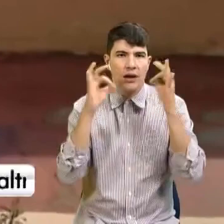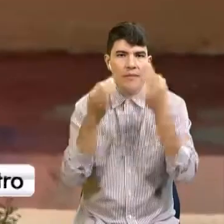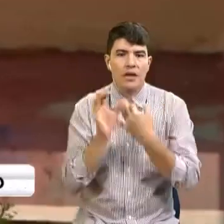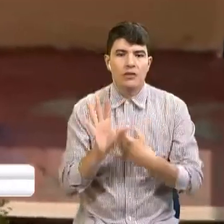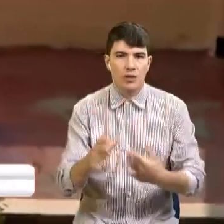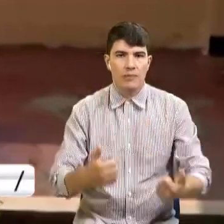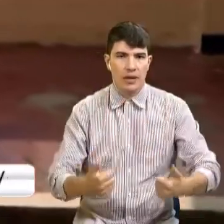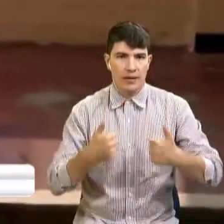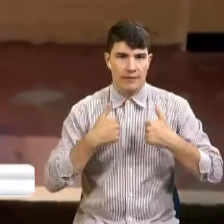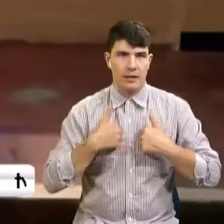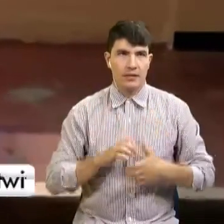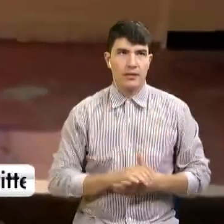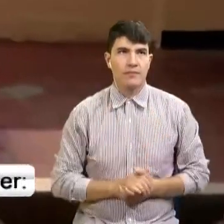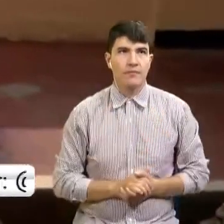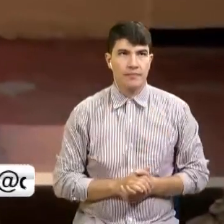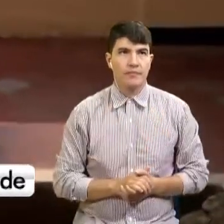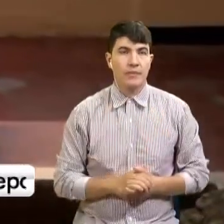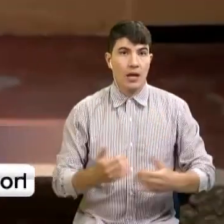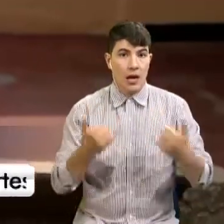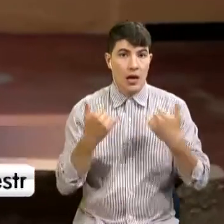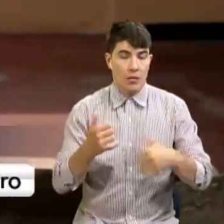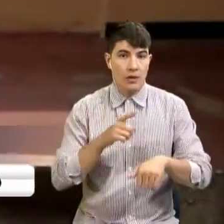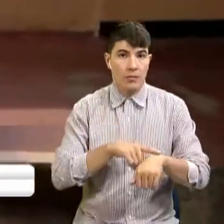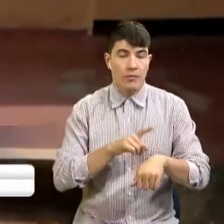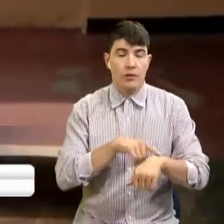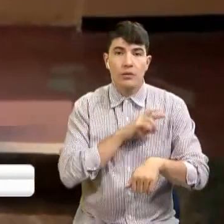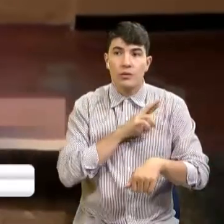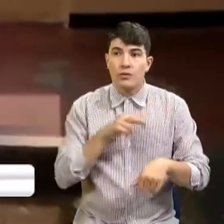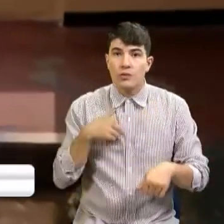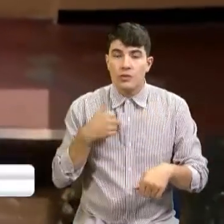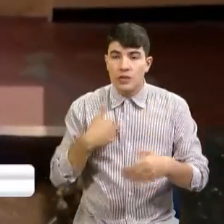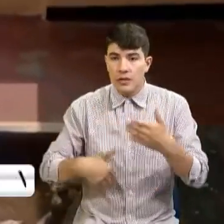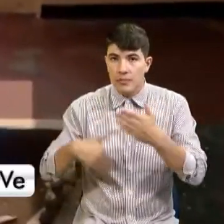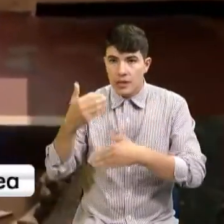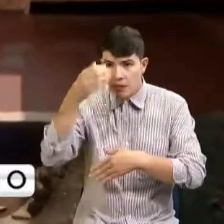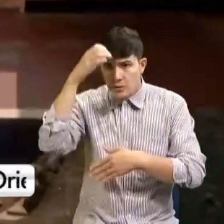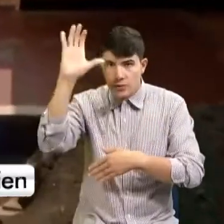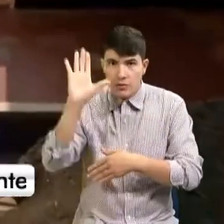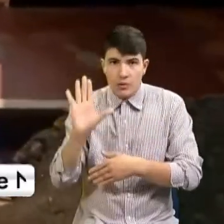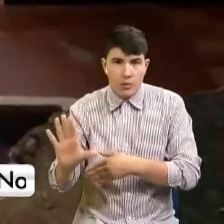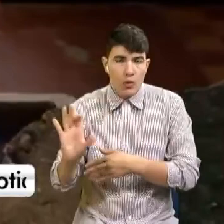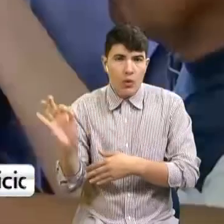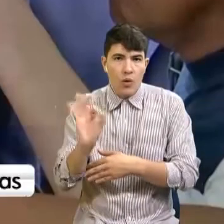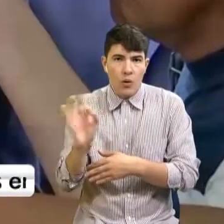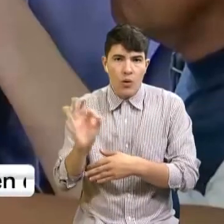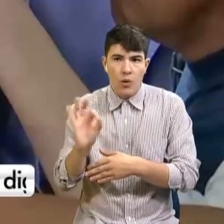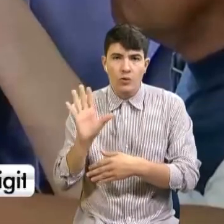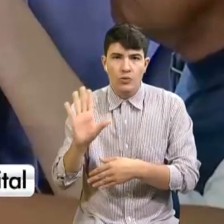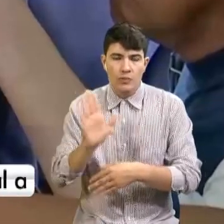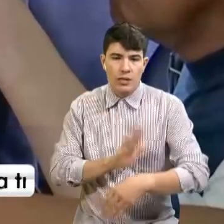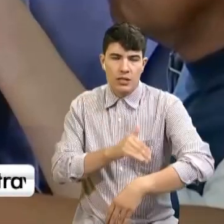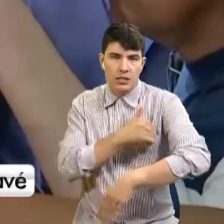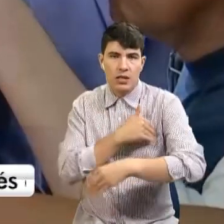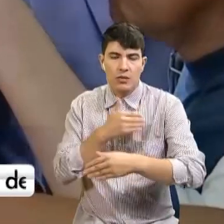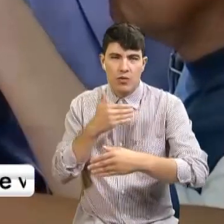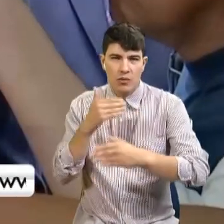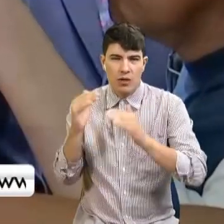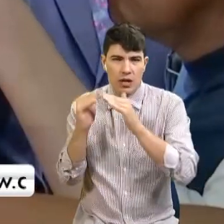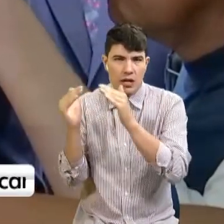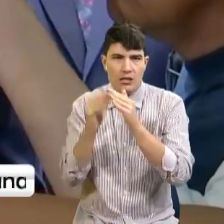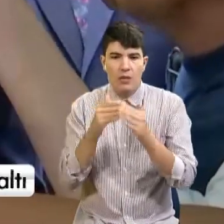beneficiarían inicialmente. En su momento entraremos a mirar, de acuerdo a los conceptos y a las circulares del Ministerio de Vivienda, el proceso de